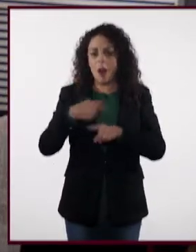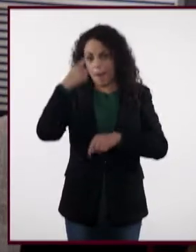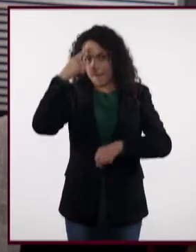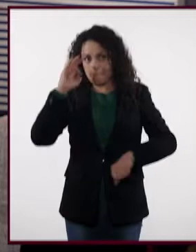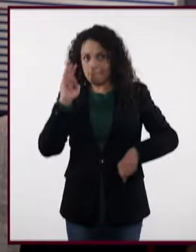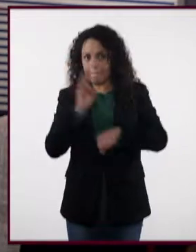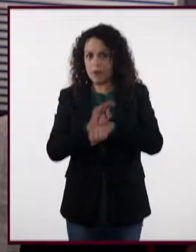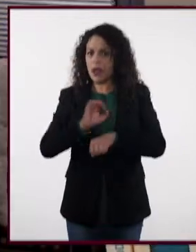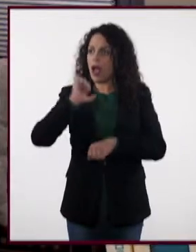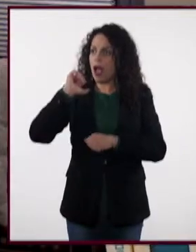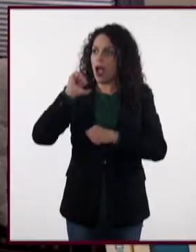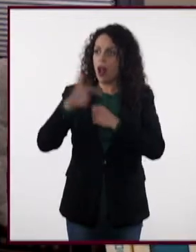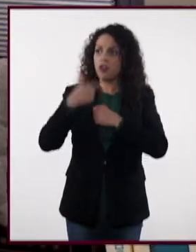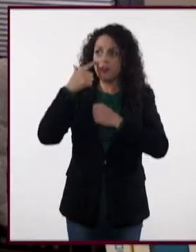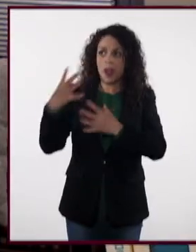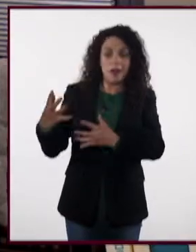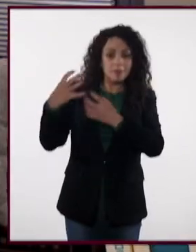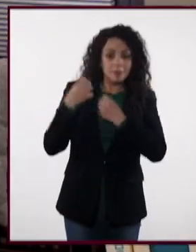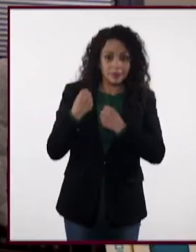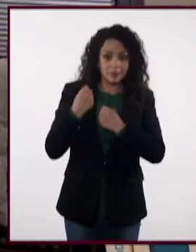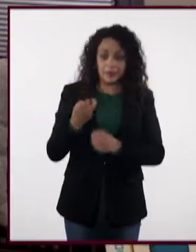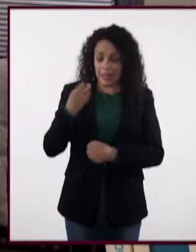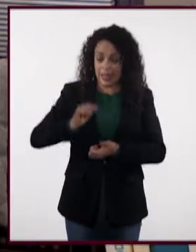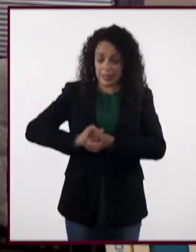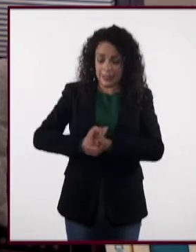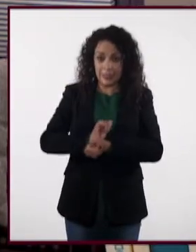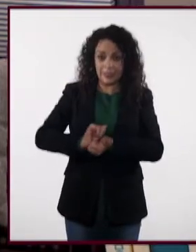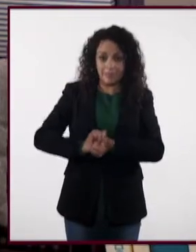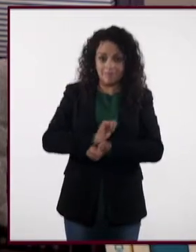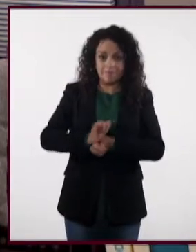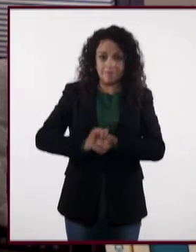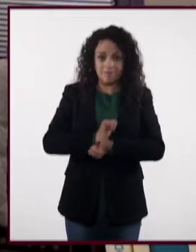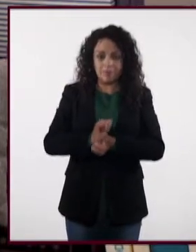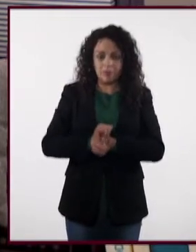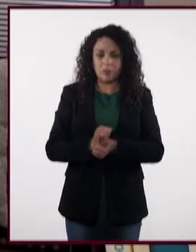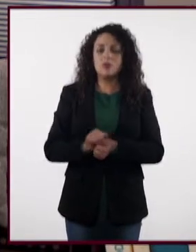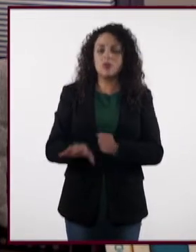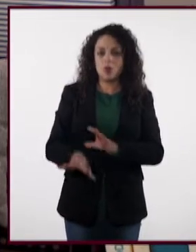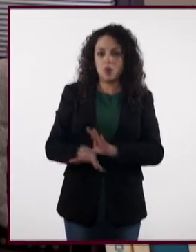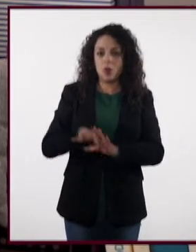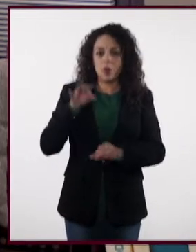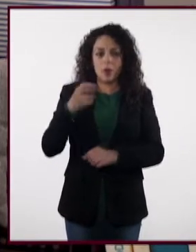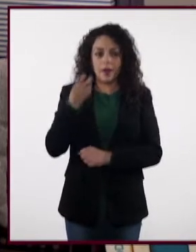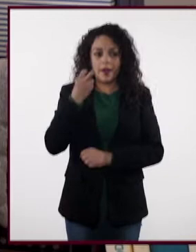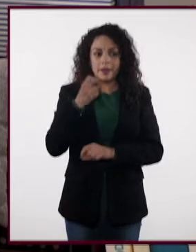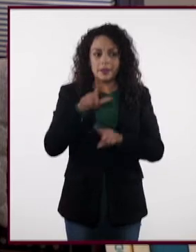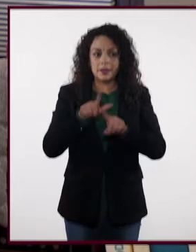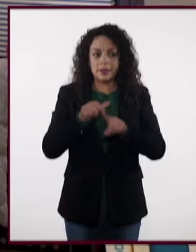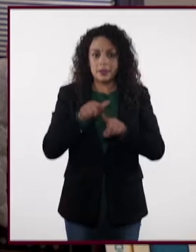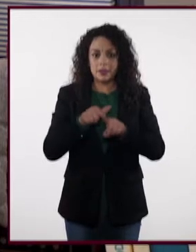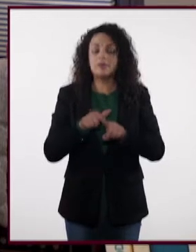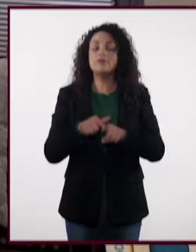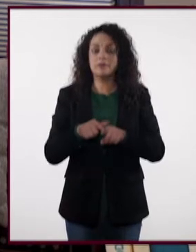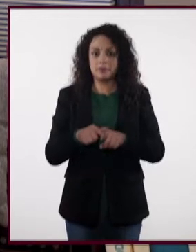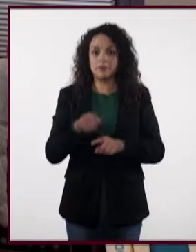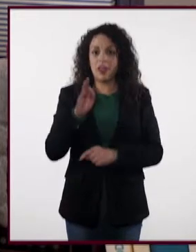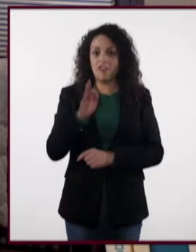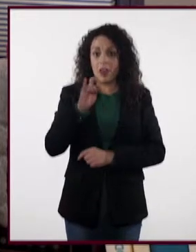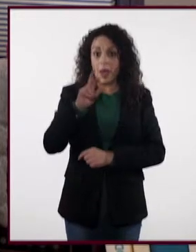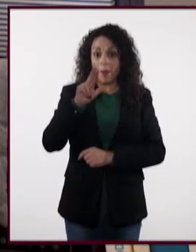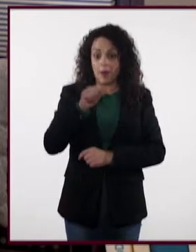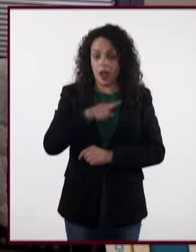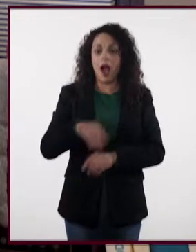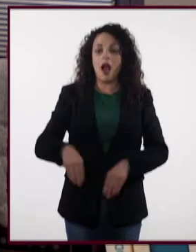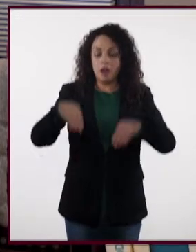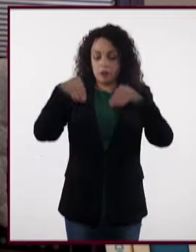de depredadores. Cuando se muelen los insectos secos, se puede extraer esta sustancia y las fibras se ponen a remojar en agua